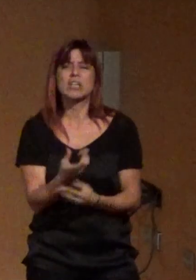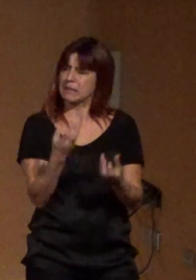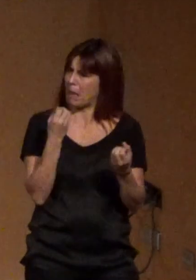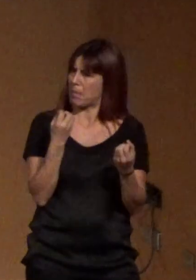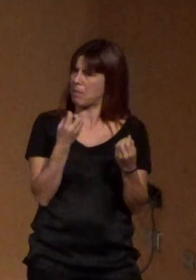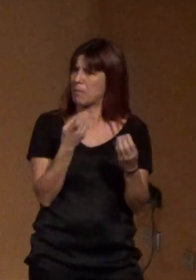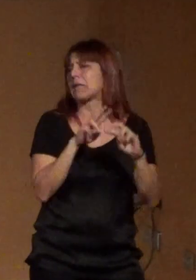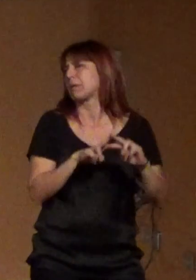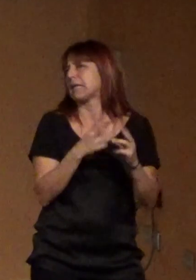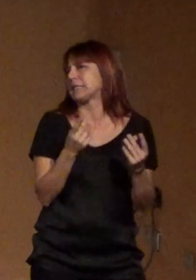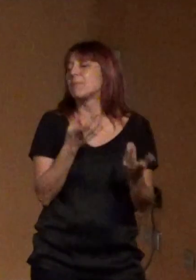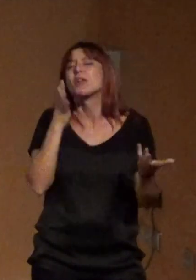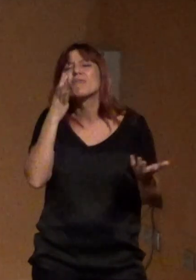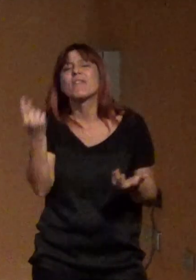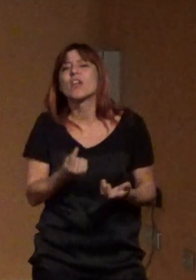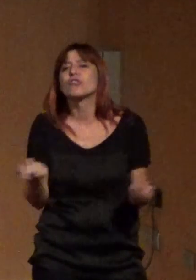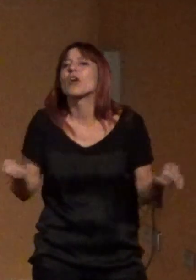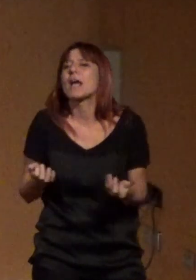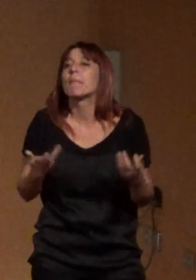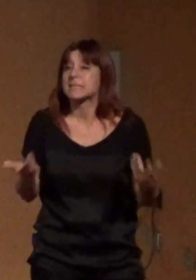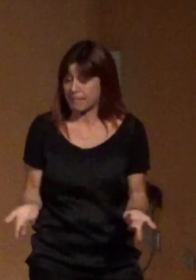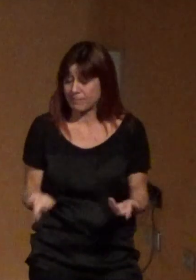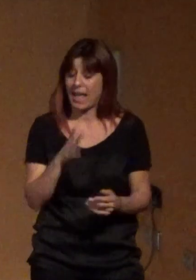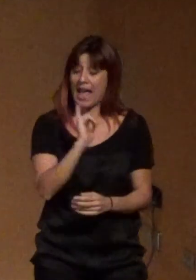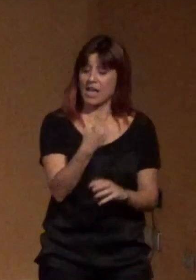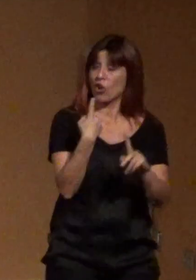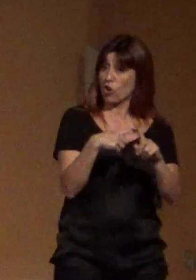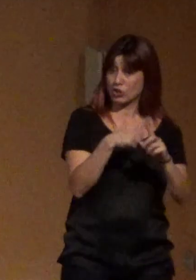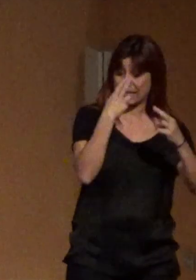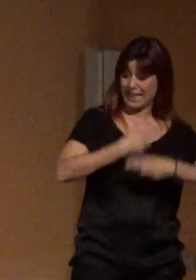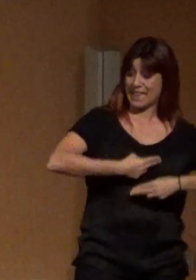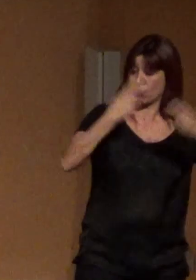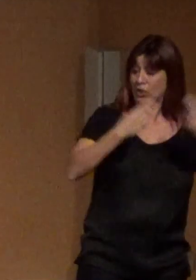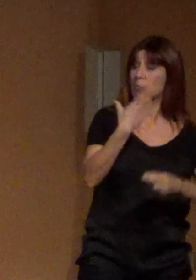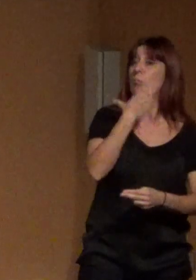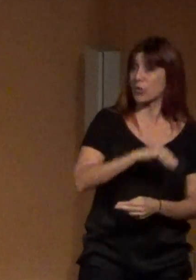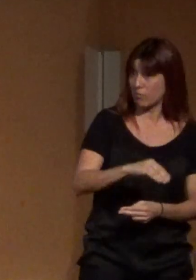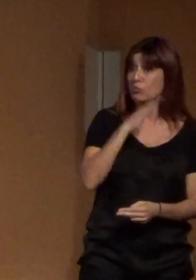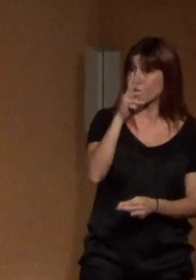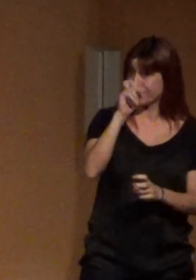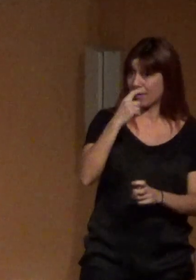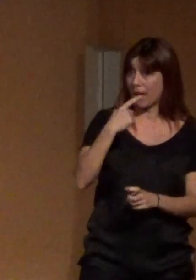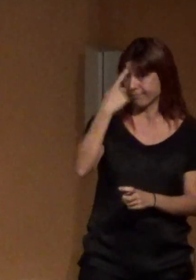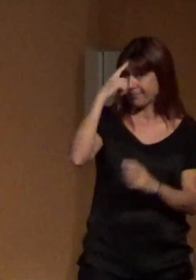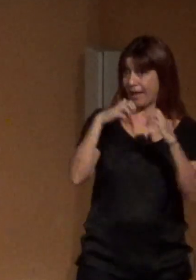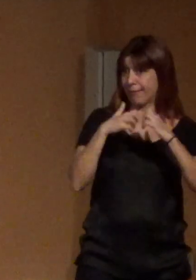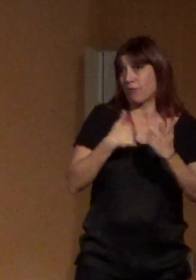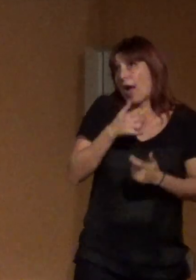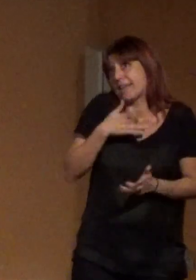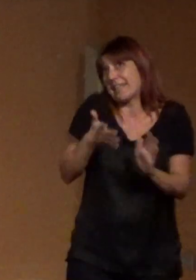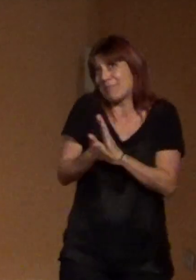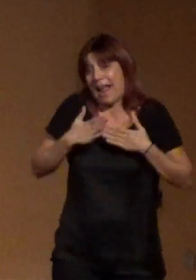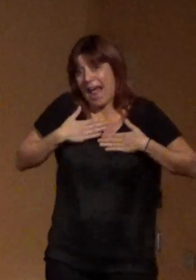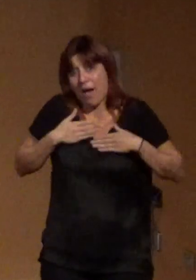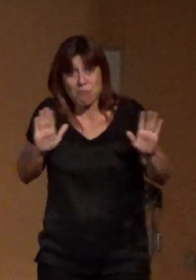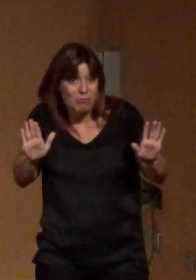que es clínico. Vale, es clínico, de acuerdo, pero tenemos cosas que podemos demostrar que hay un sustrato anatómico. Yo vengo aquí a hablar de mi libro, que es la parte